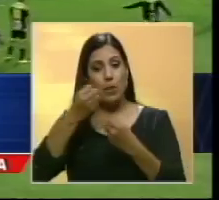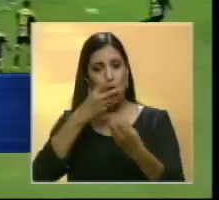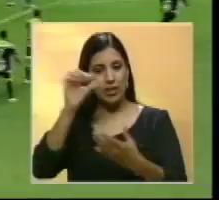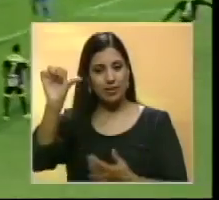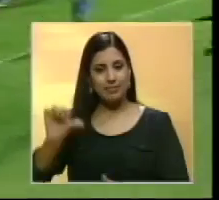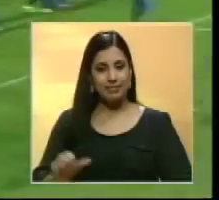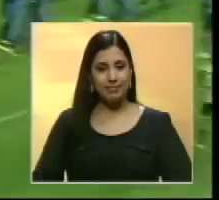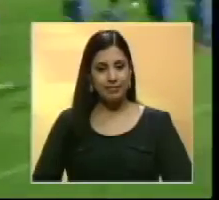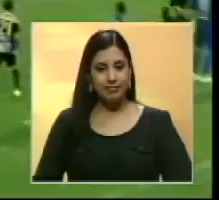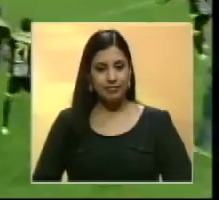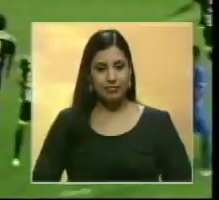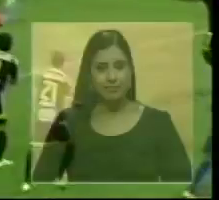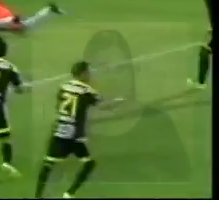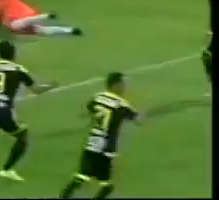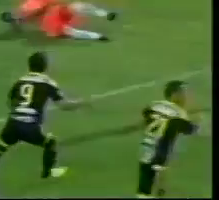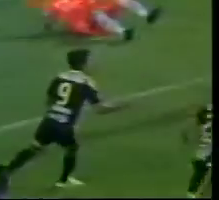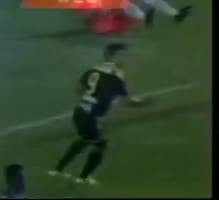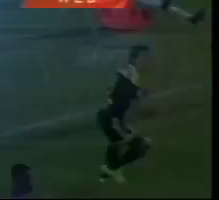breve.